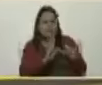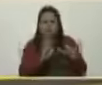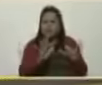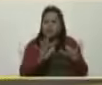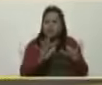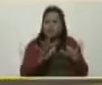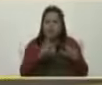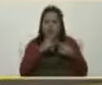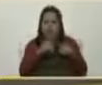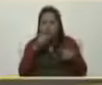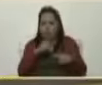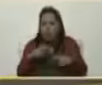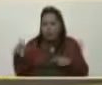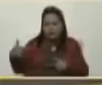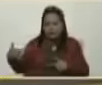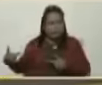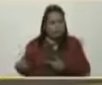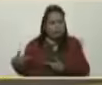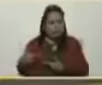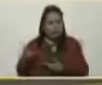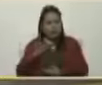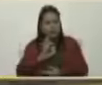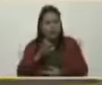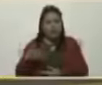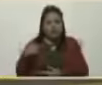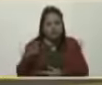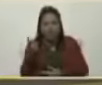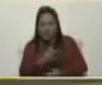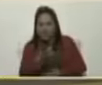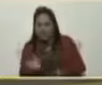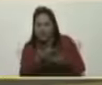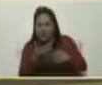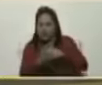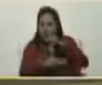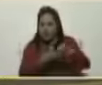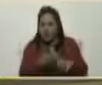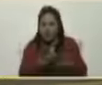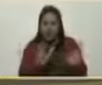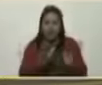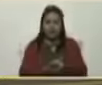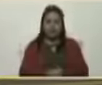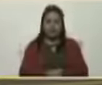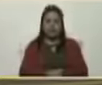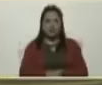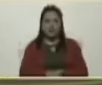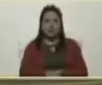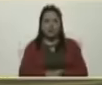tenía una presión de Jorge, porque yo tengo un problema supuestamente